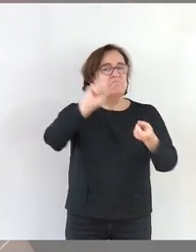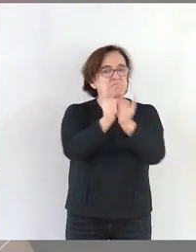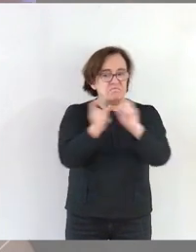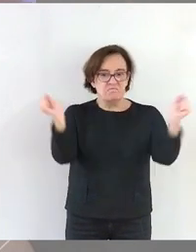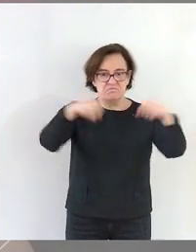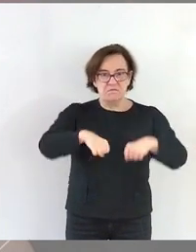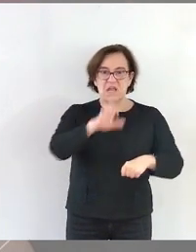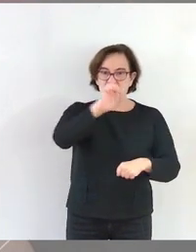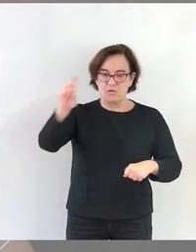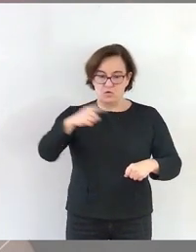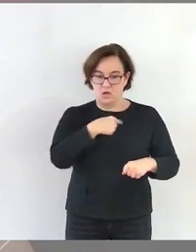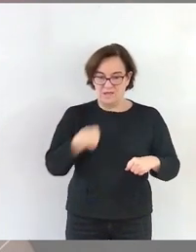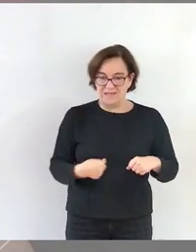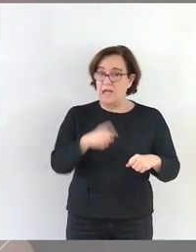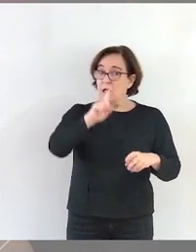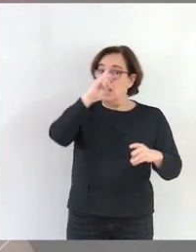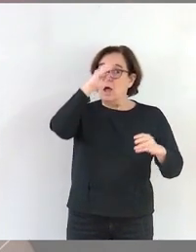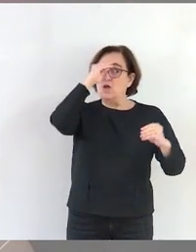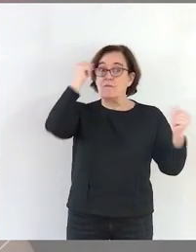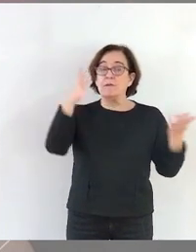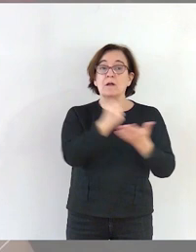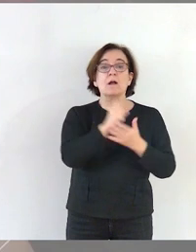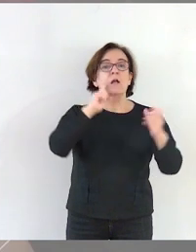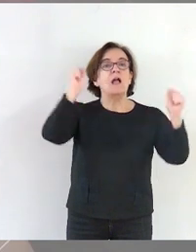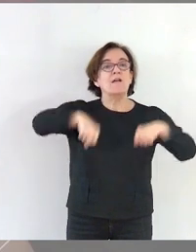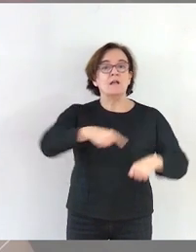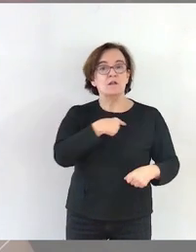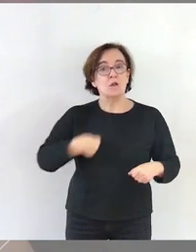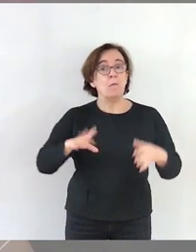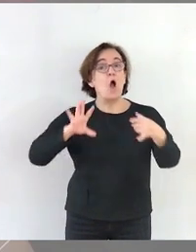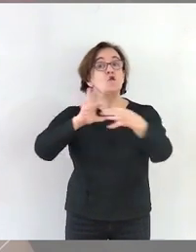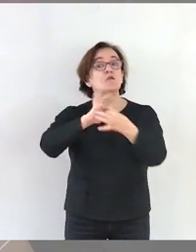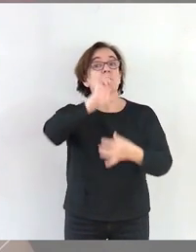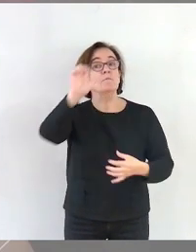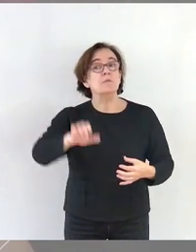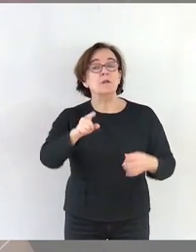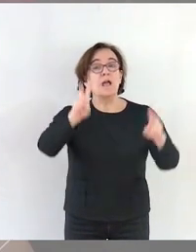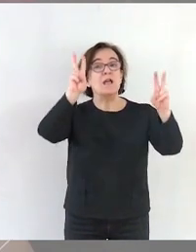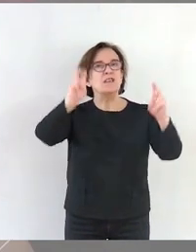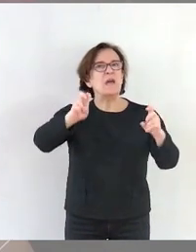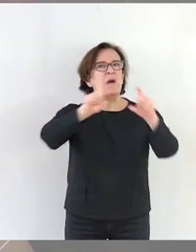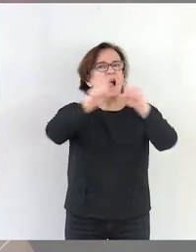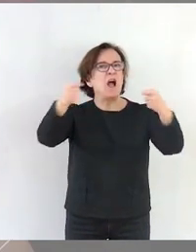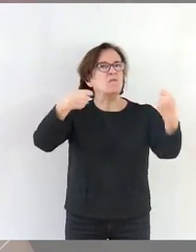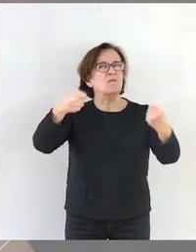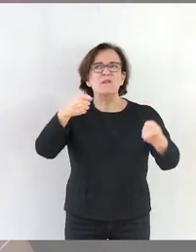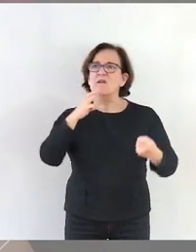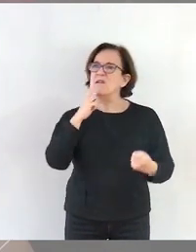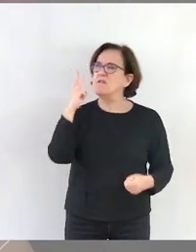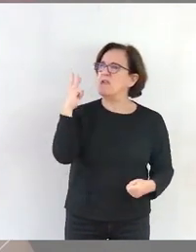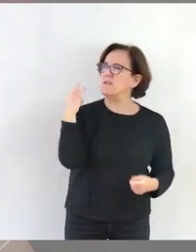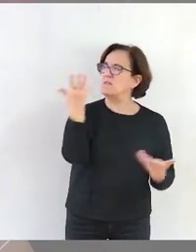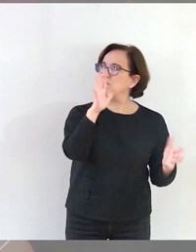China la semana pasada pero lo que ya no se acuerda nadie es del acuerdo que firmó china con la Unión Europea en una matriz comercial hace pu creo que fueron 3